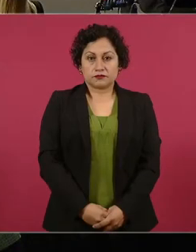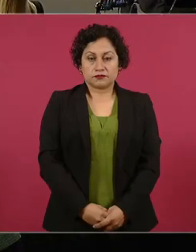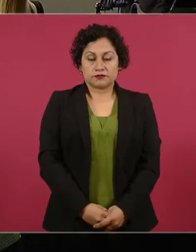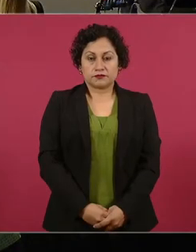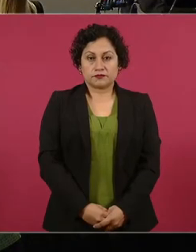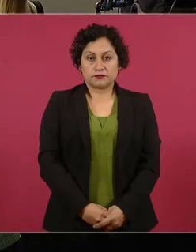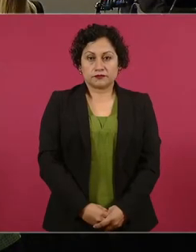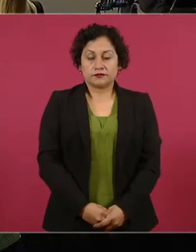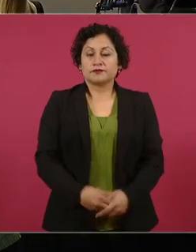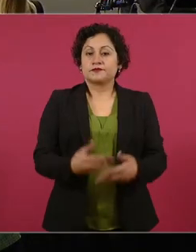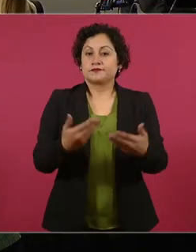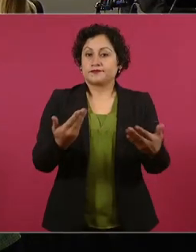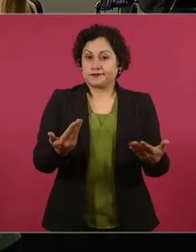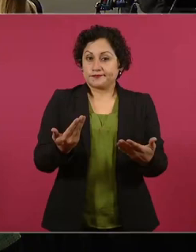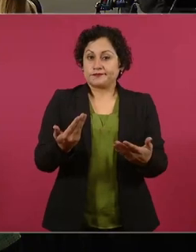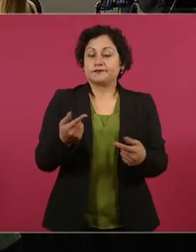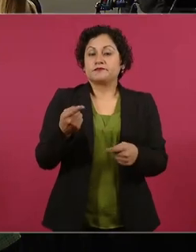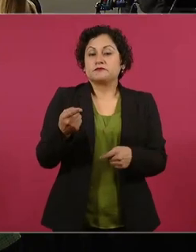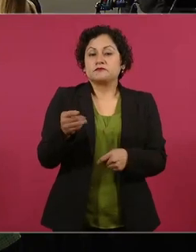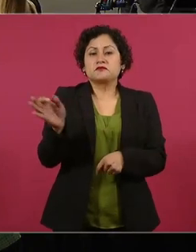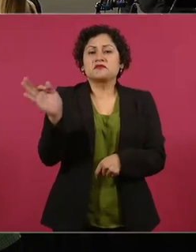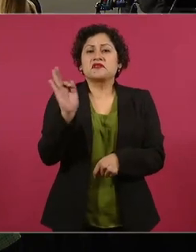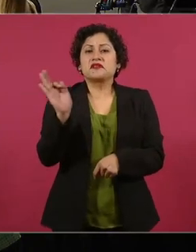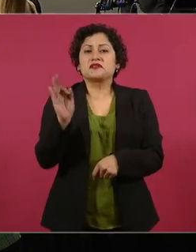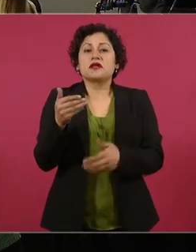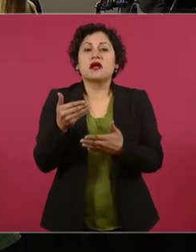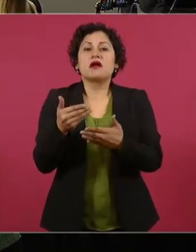Ahora sí es probable que estemos parejos